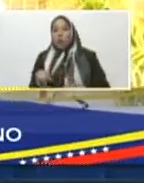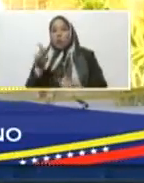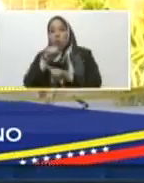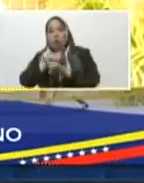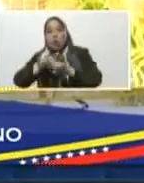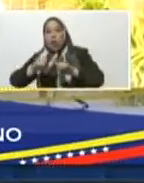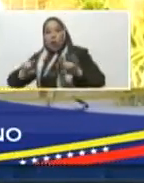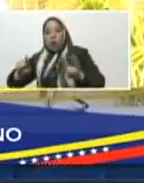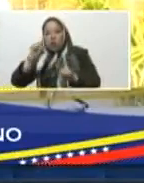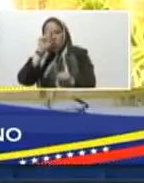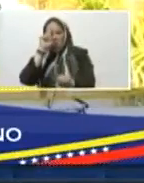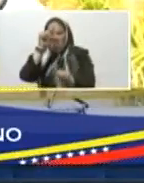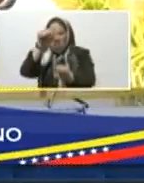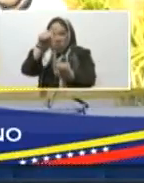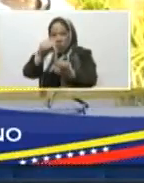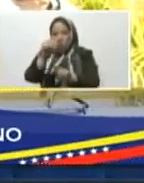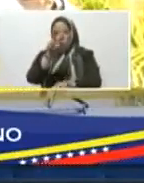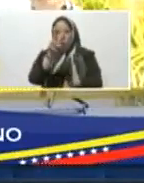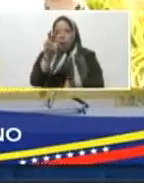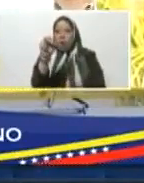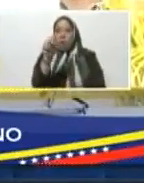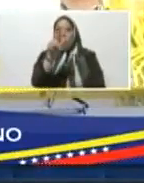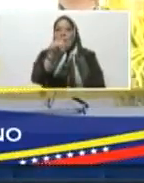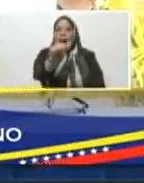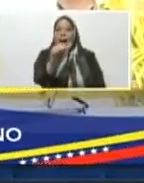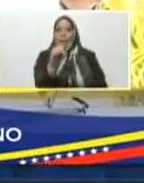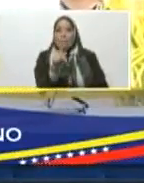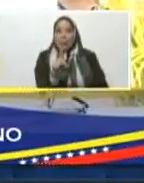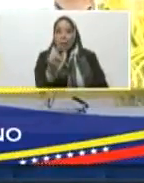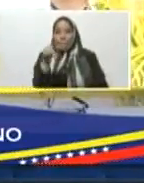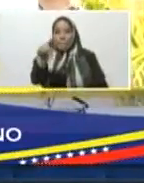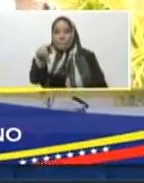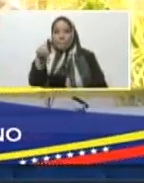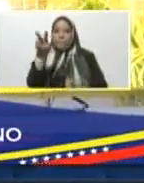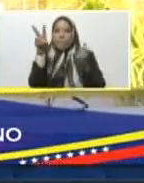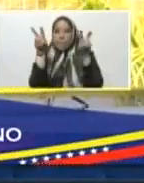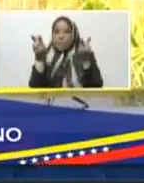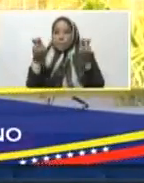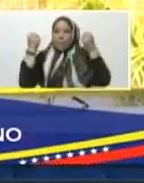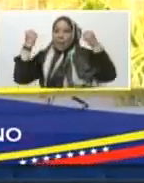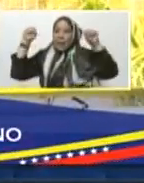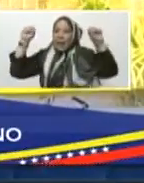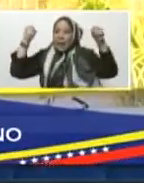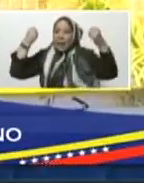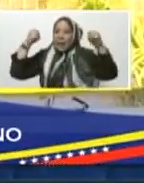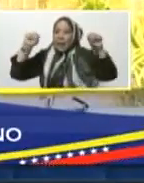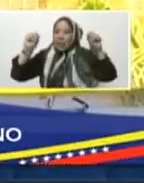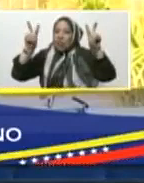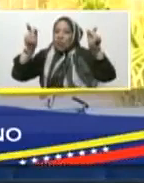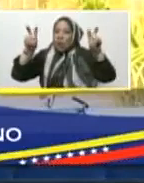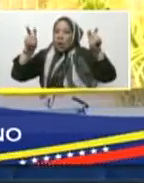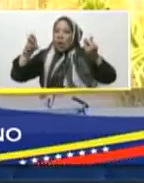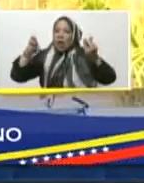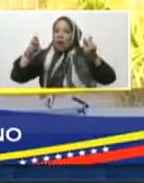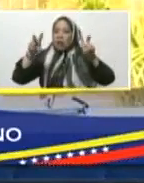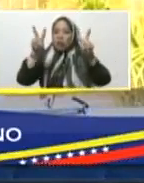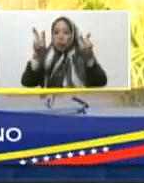es la vía del VenApp, de la nueva aplicación, la nueva red social de